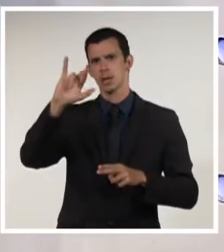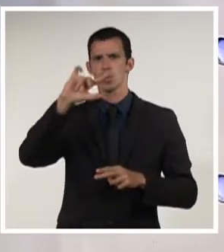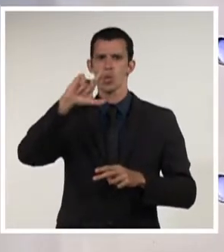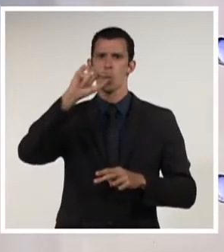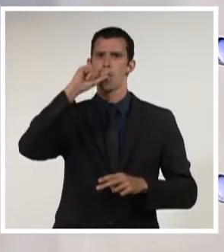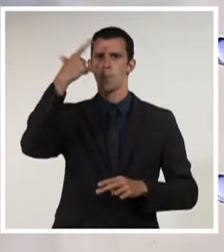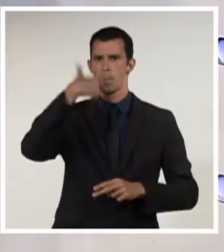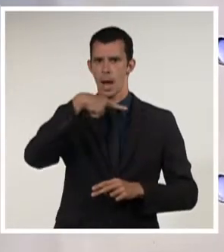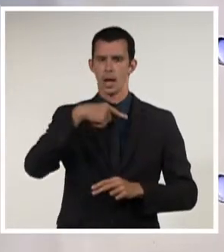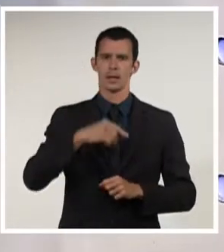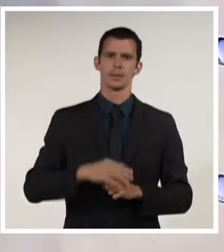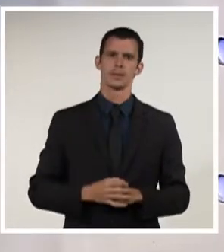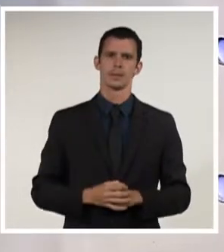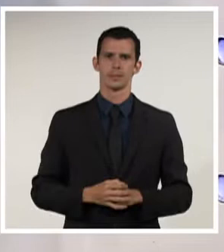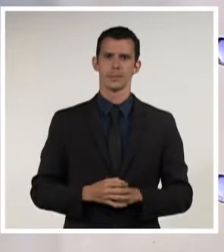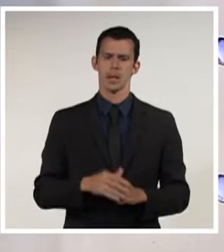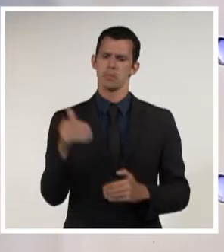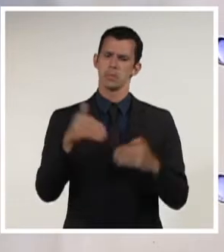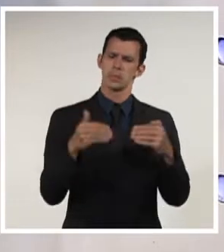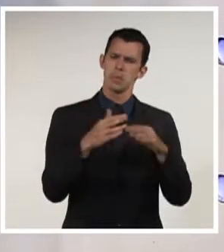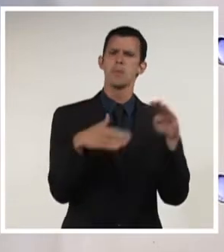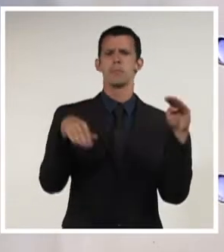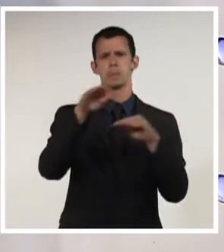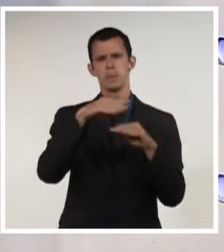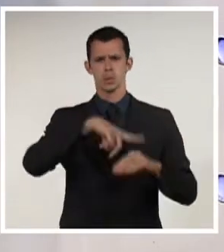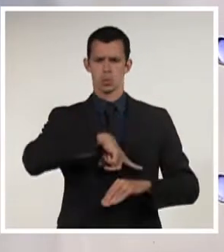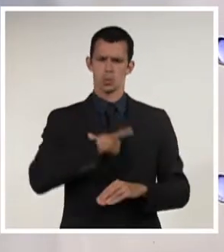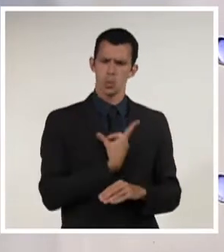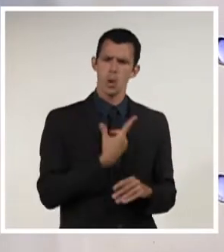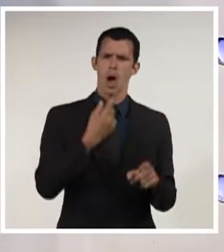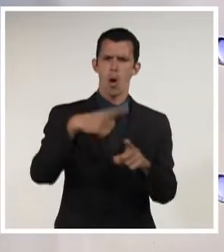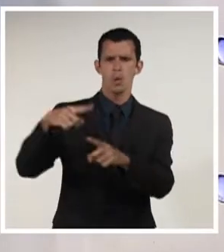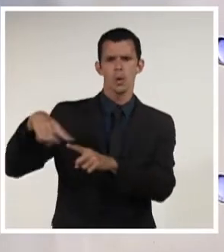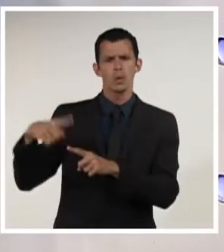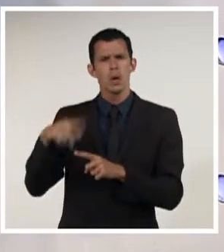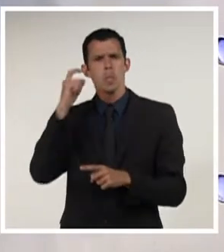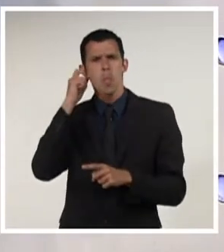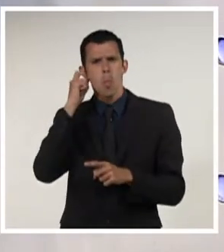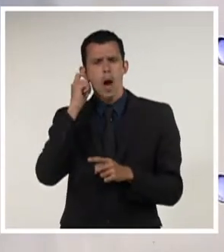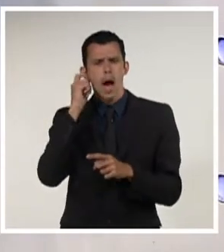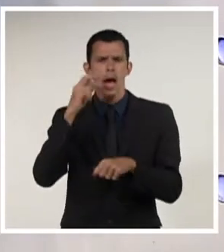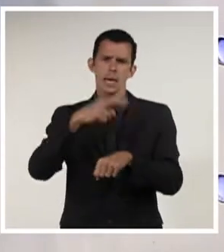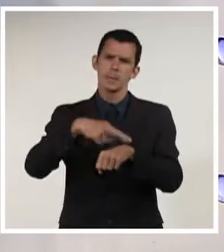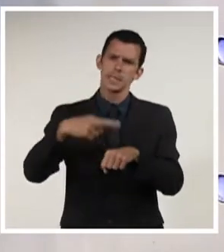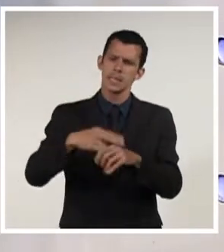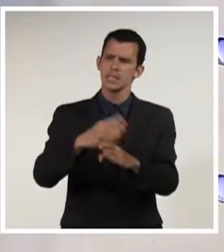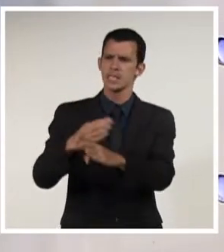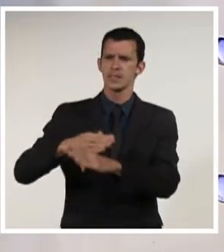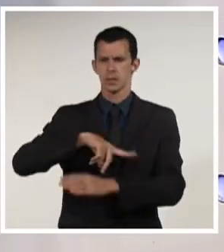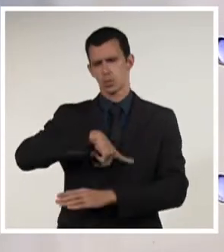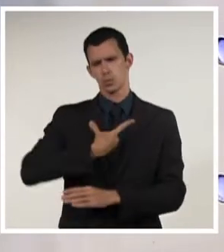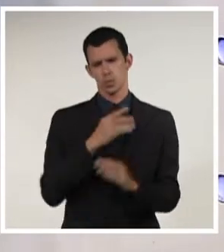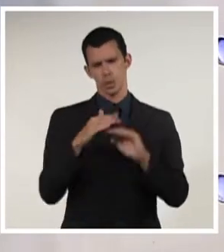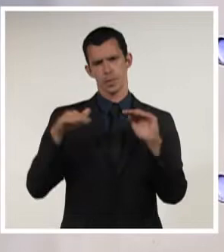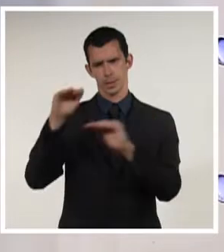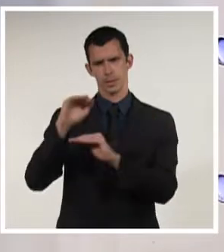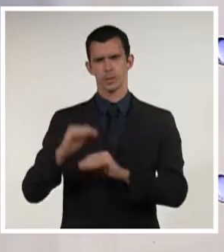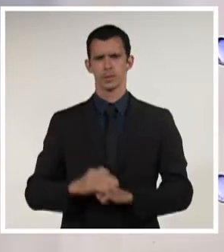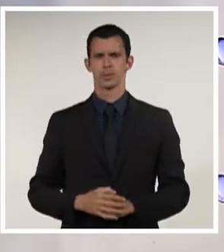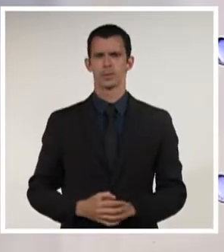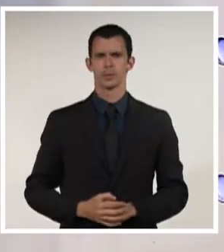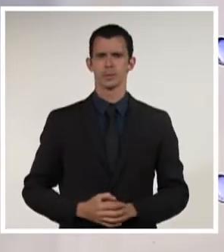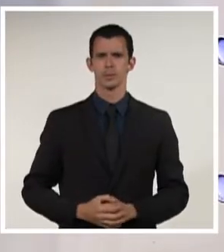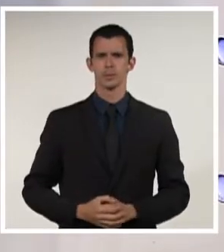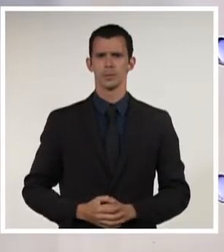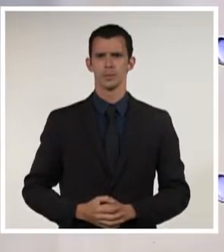la presidenta del consejo nacional de las artes escénicas y litzy hernández el director de programas culturales del ministerio de cultura agustín a